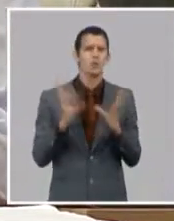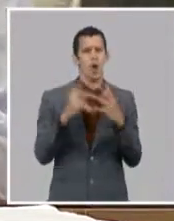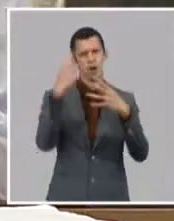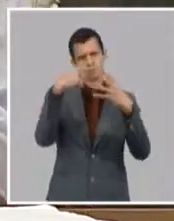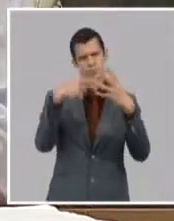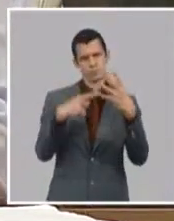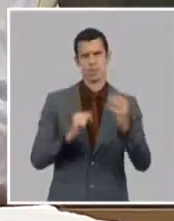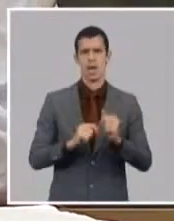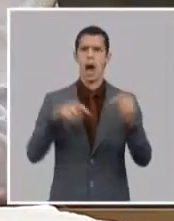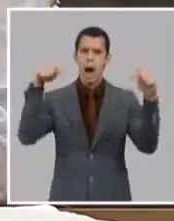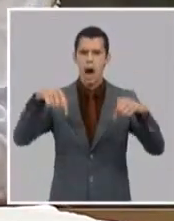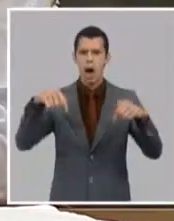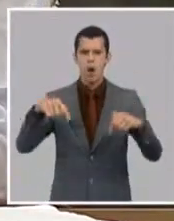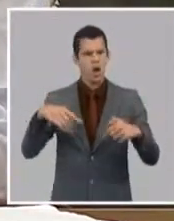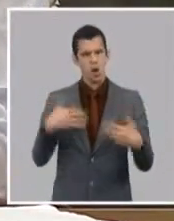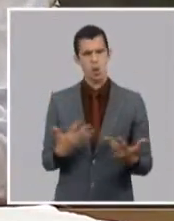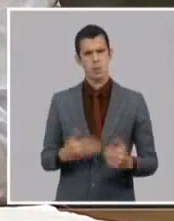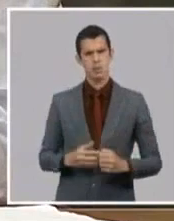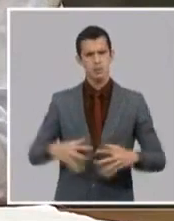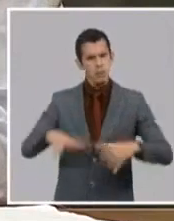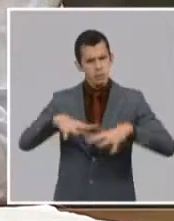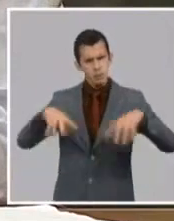nuestras ciudades, hay paz en nuestro pueblo,